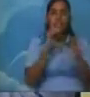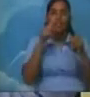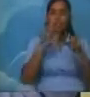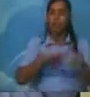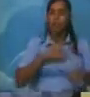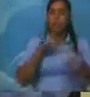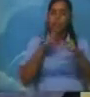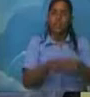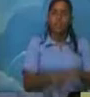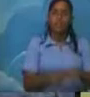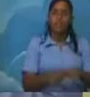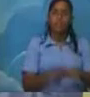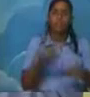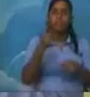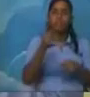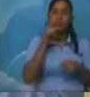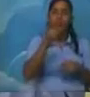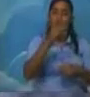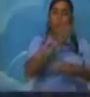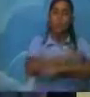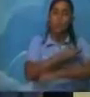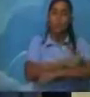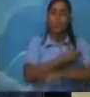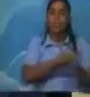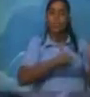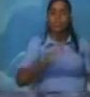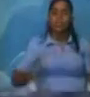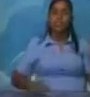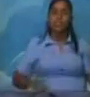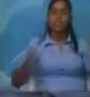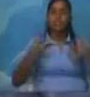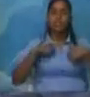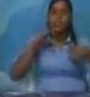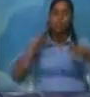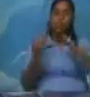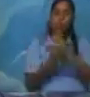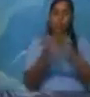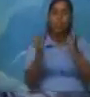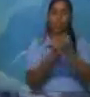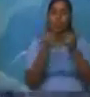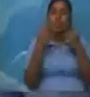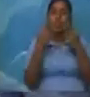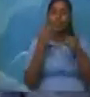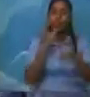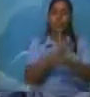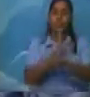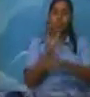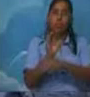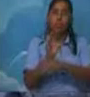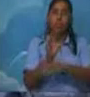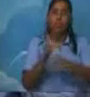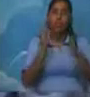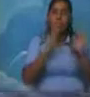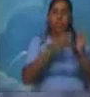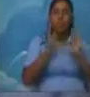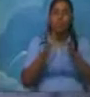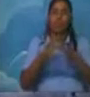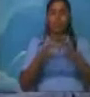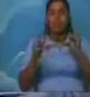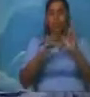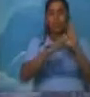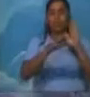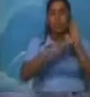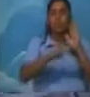quedar atrás Mientras usted obedezca al señor y yo guarde con mucho cuidado de poner en orden los mandamientos